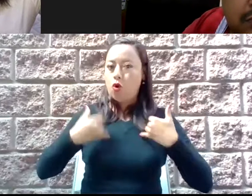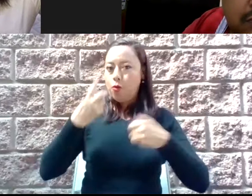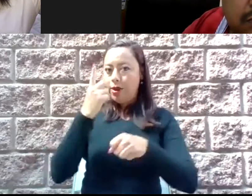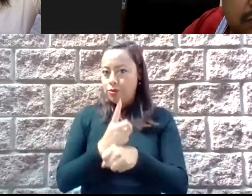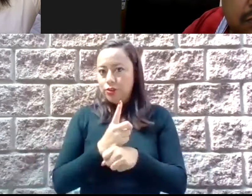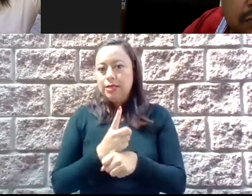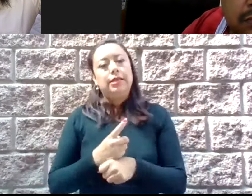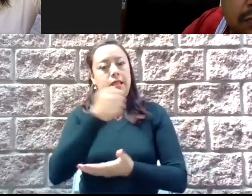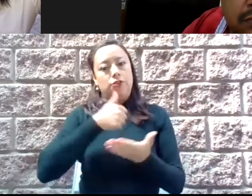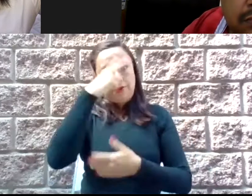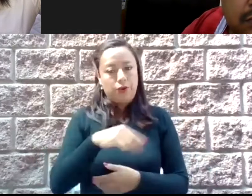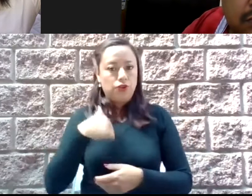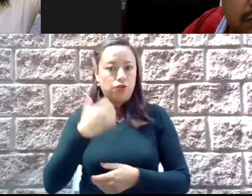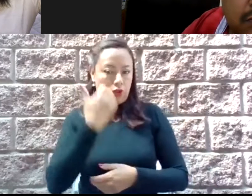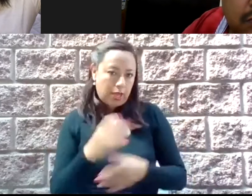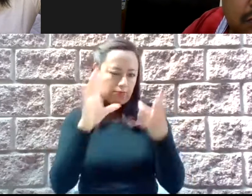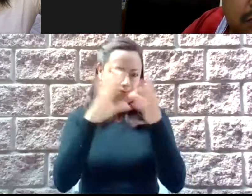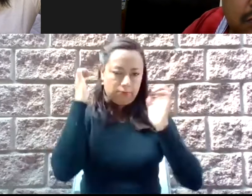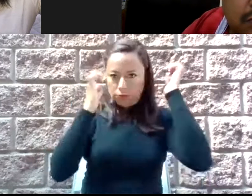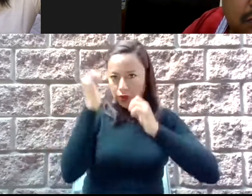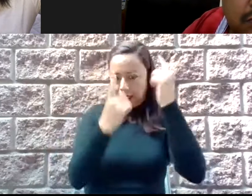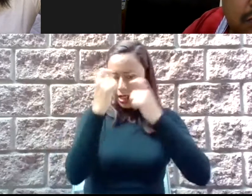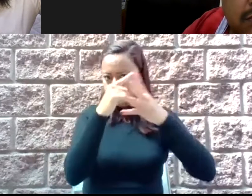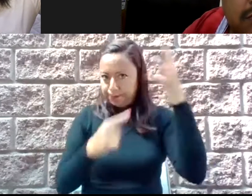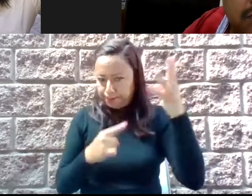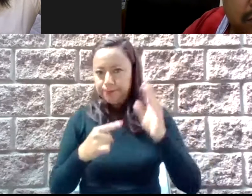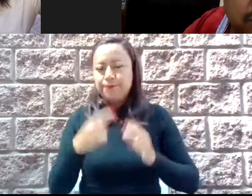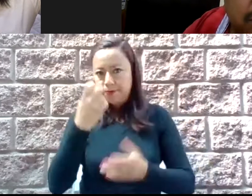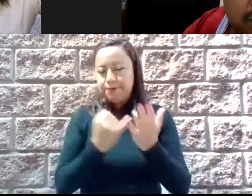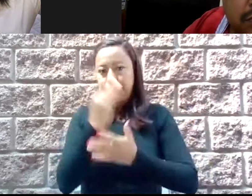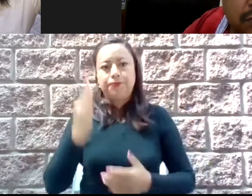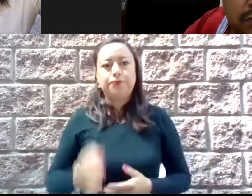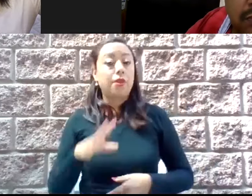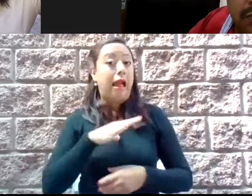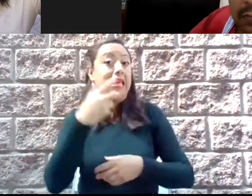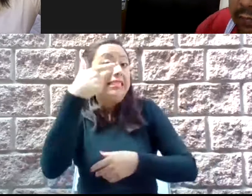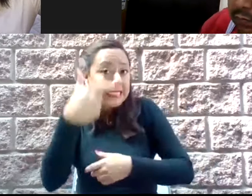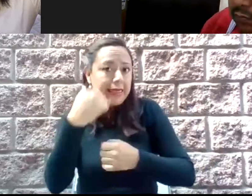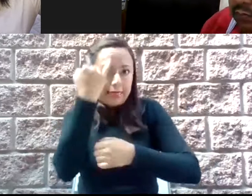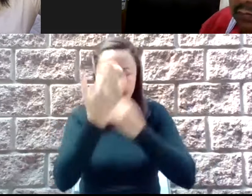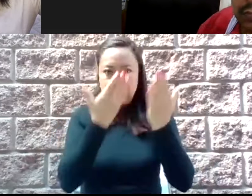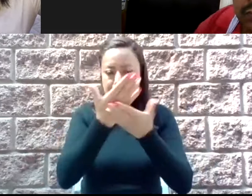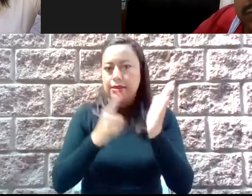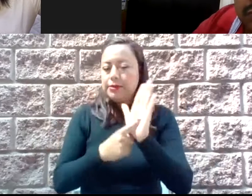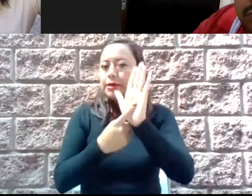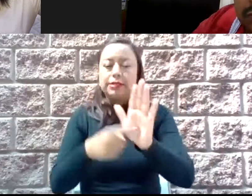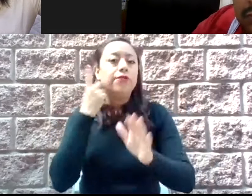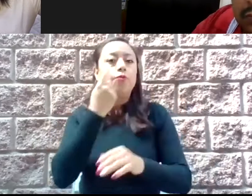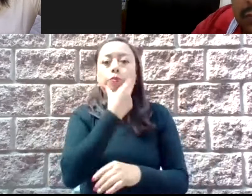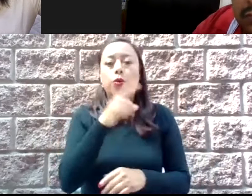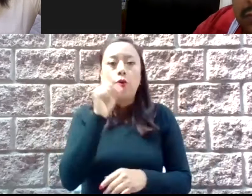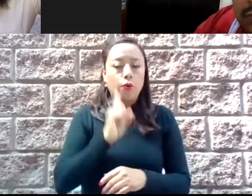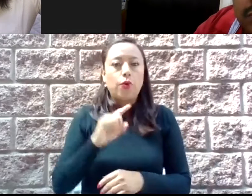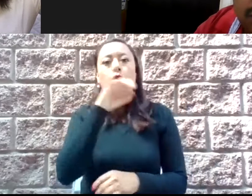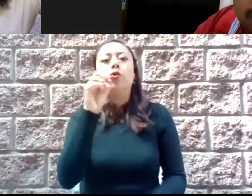aspectos del dictamen que hoy se presenta. Este dictamen versa sobre siete iniciativas presentadas por las y los diputados José Luis Rodríguez